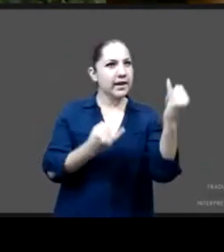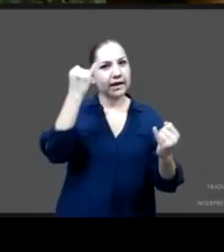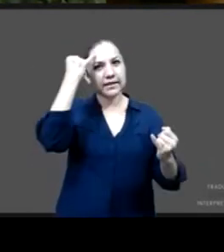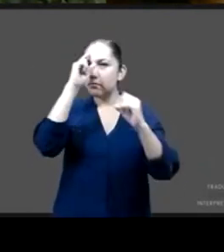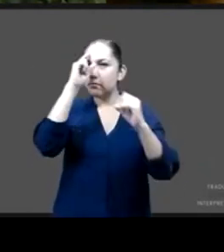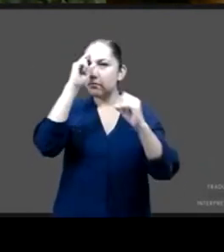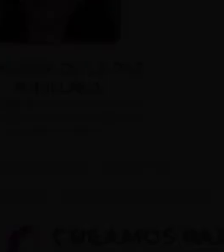concretas de no